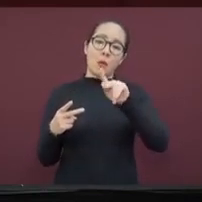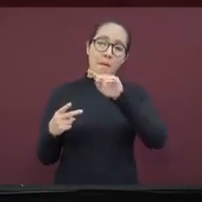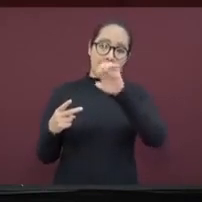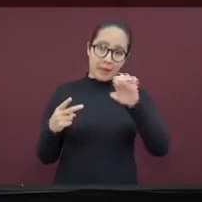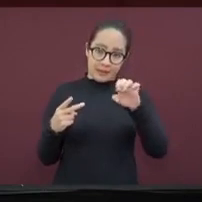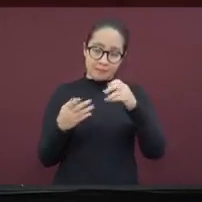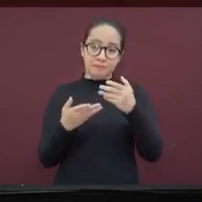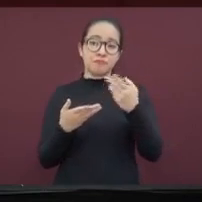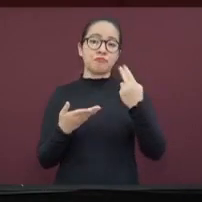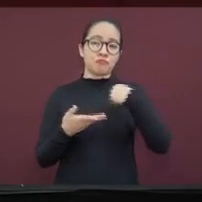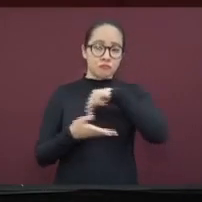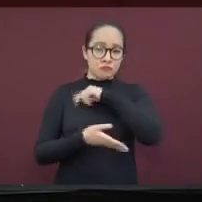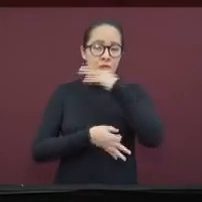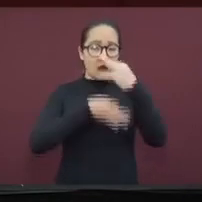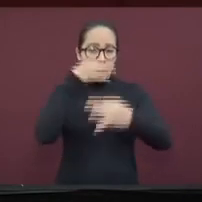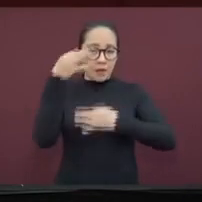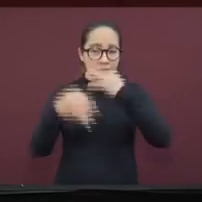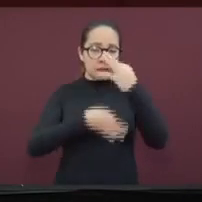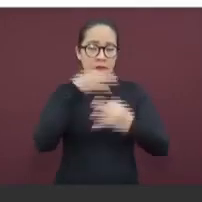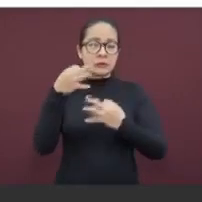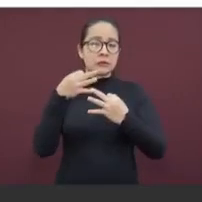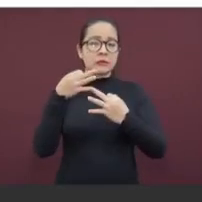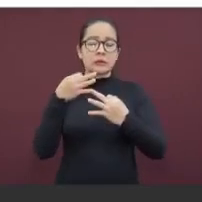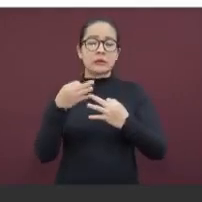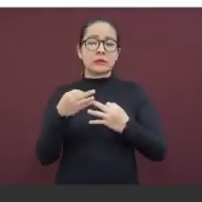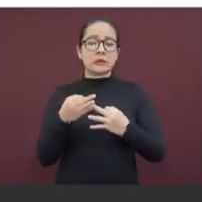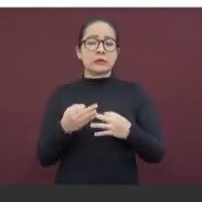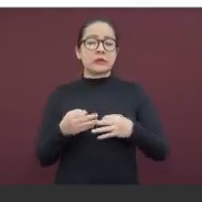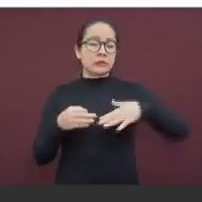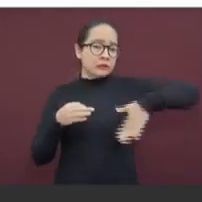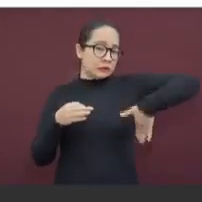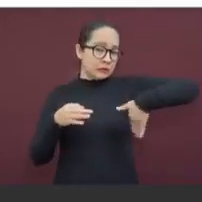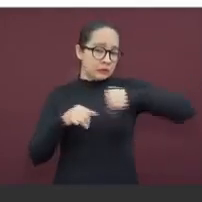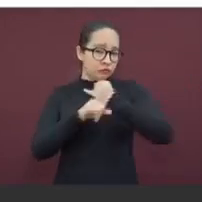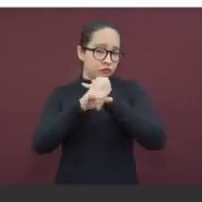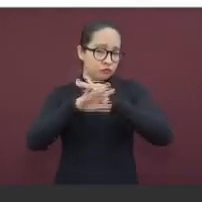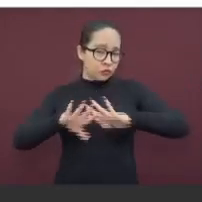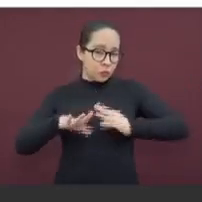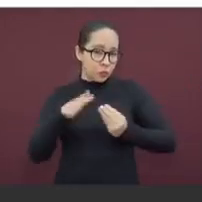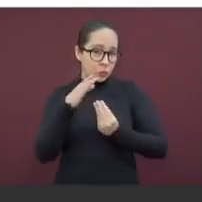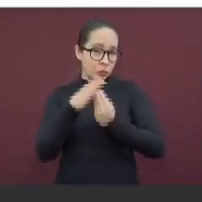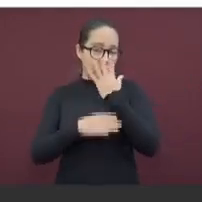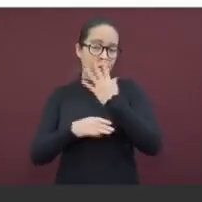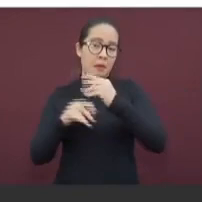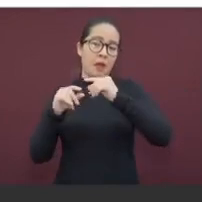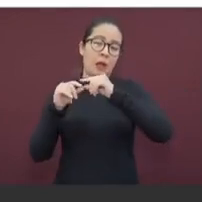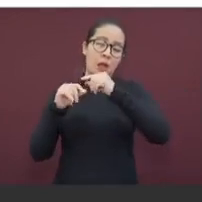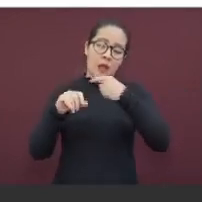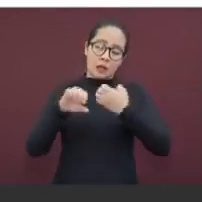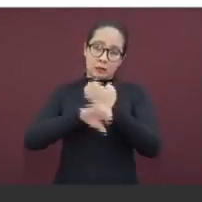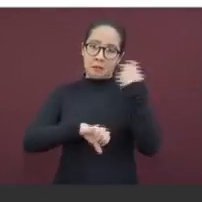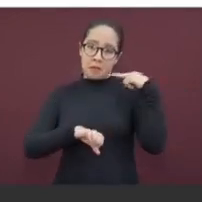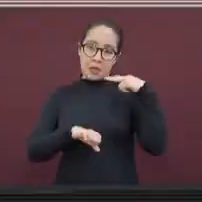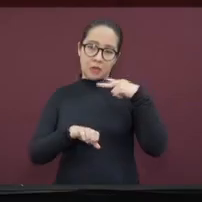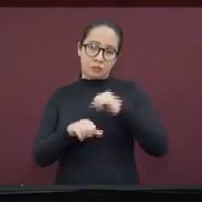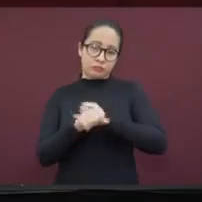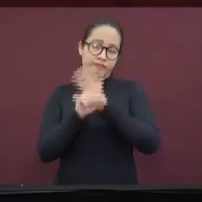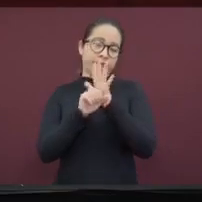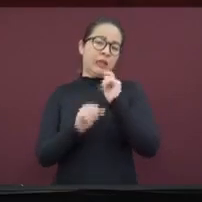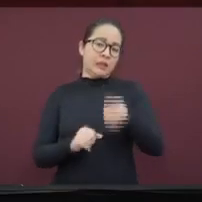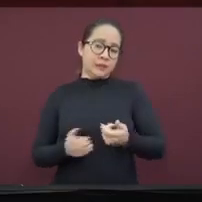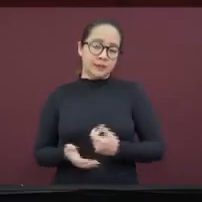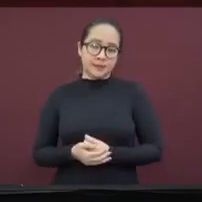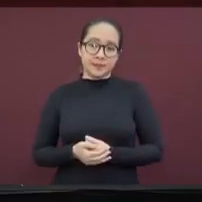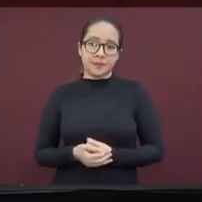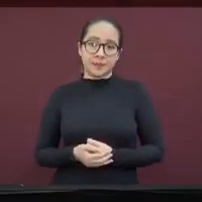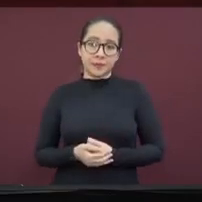daremos a ustedes la actualización sobre el coronavirus en nuestro estado adelante de doctora dulce maría muchas